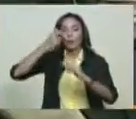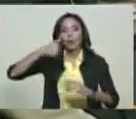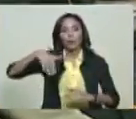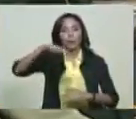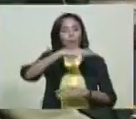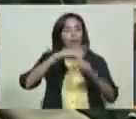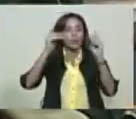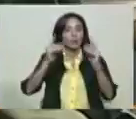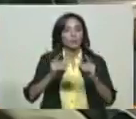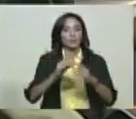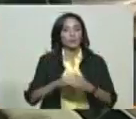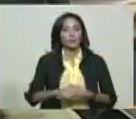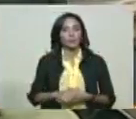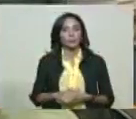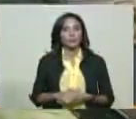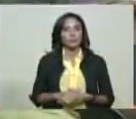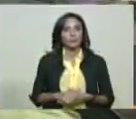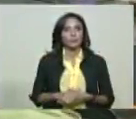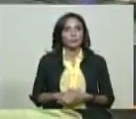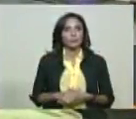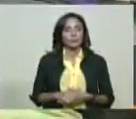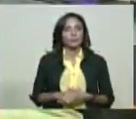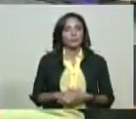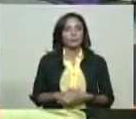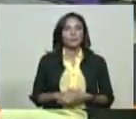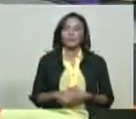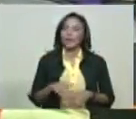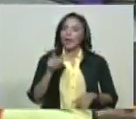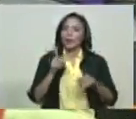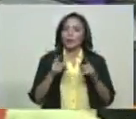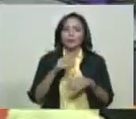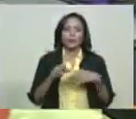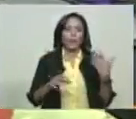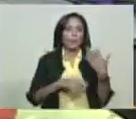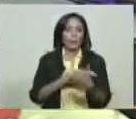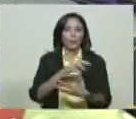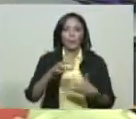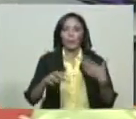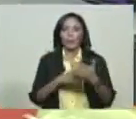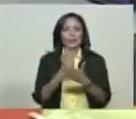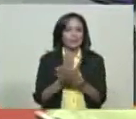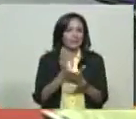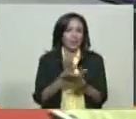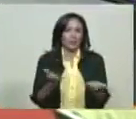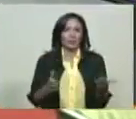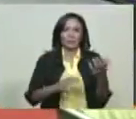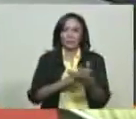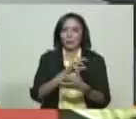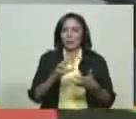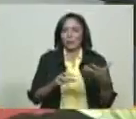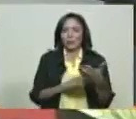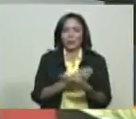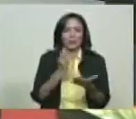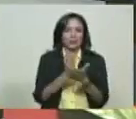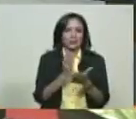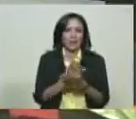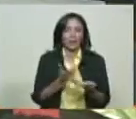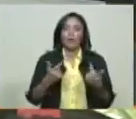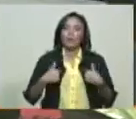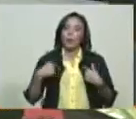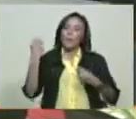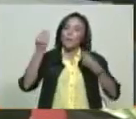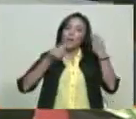yo siempre cuando hay condiciones adversas difíciles que siempre las hay siempre dentro de mí digo